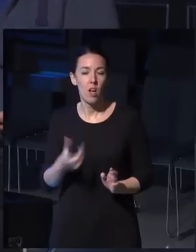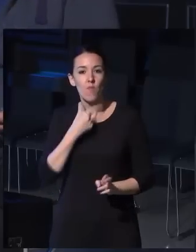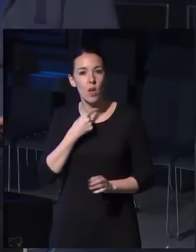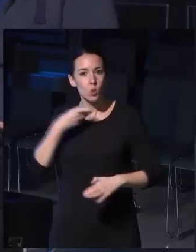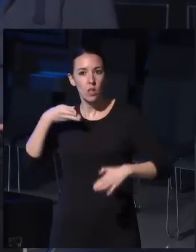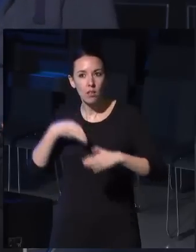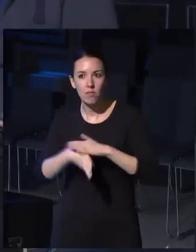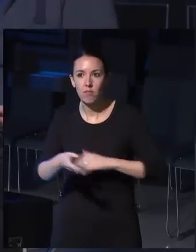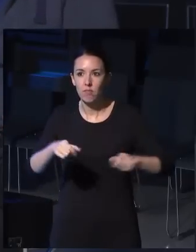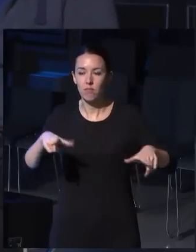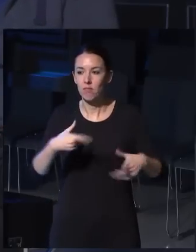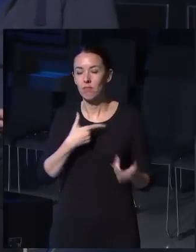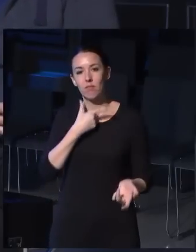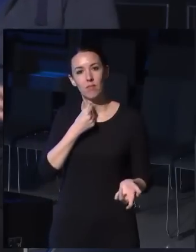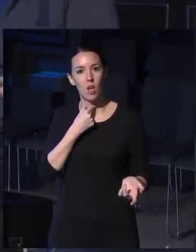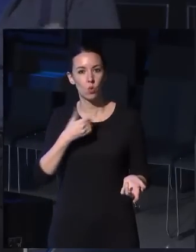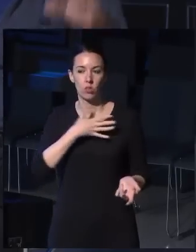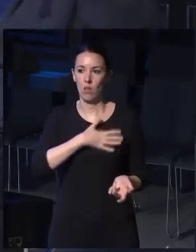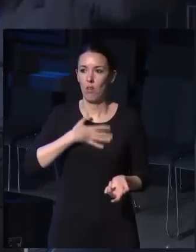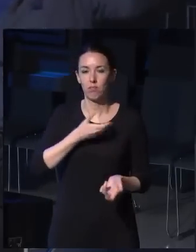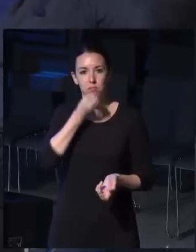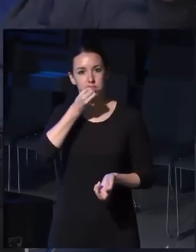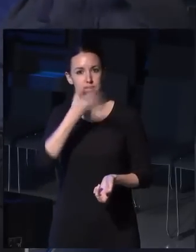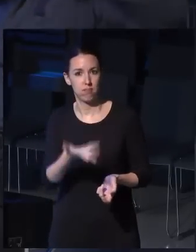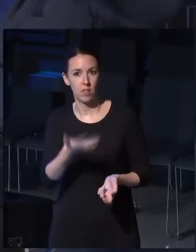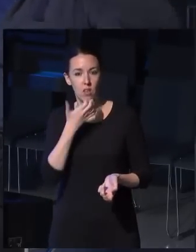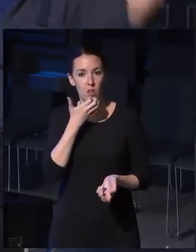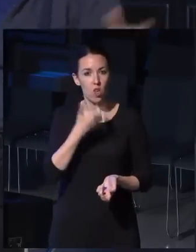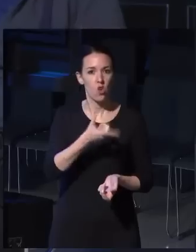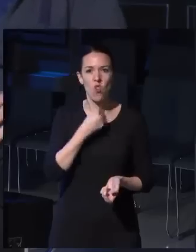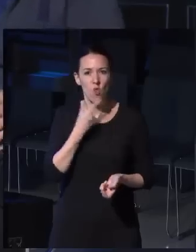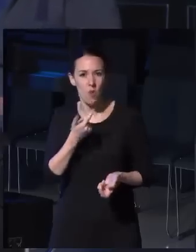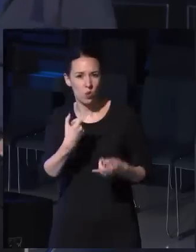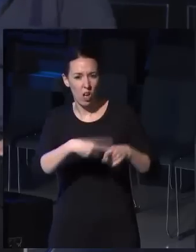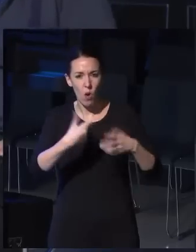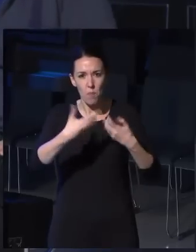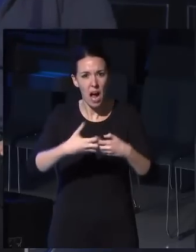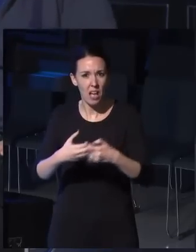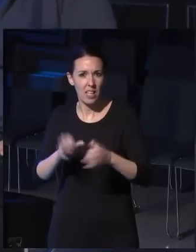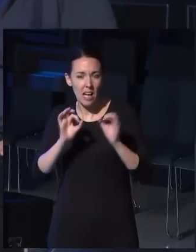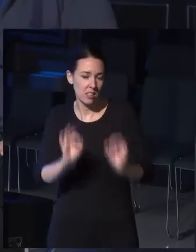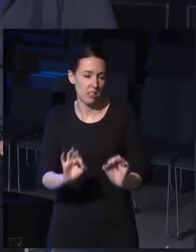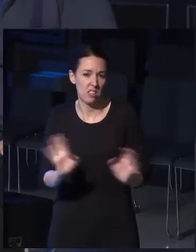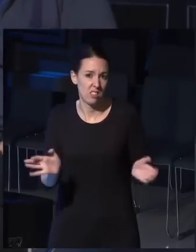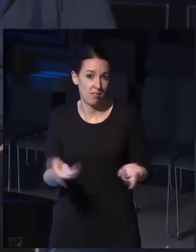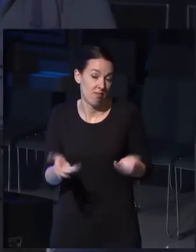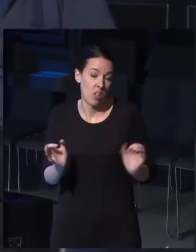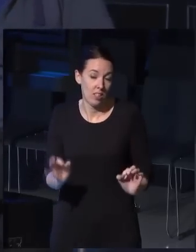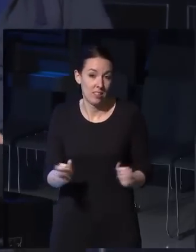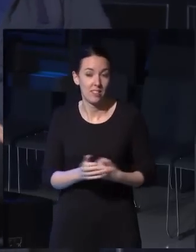el estudio y ver y que me guste, que sea un sitio que me guste, poner una luz aquí, ver los aparatos y si los enciendo, sí. Ah,